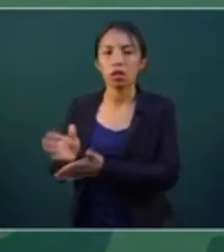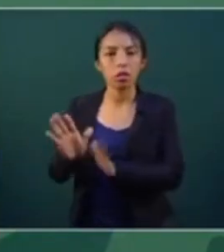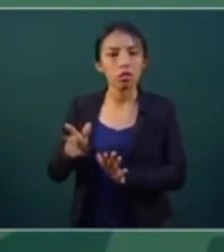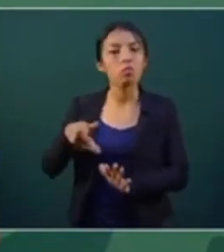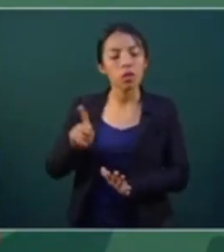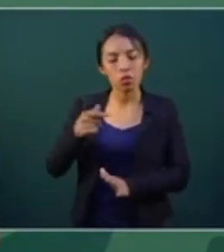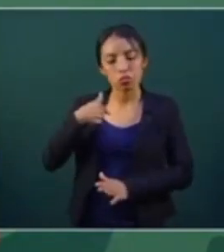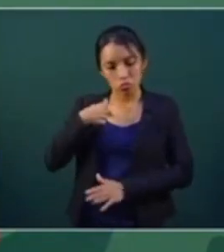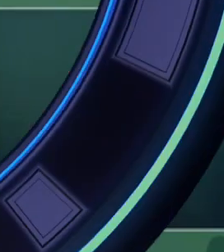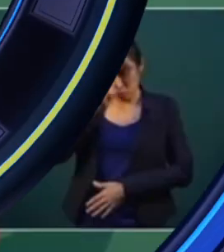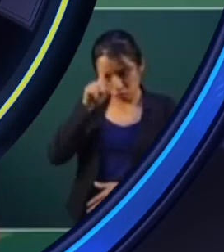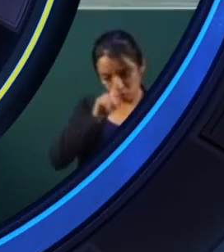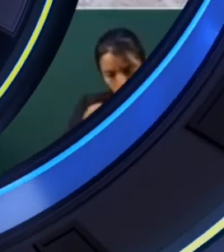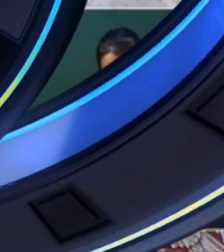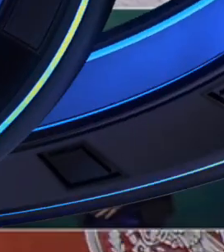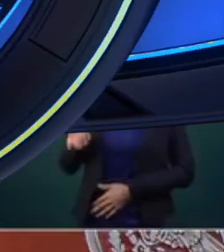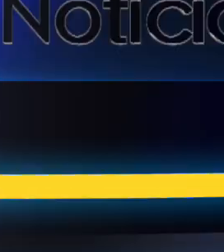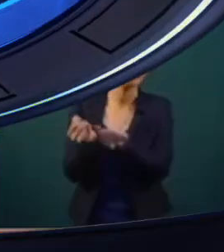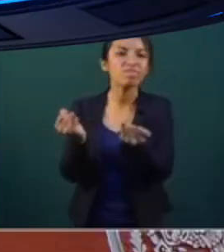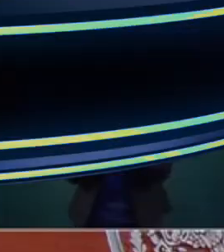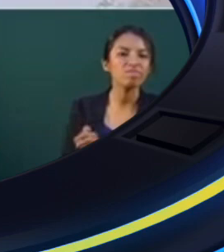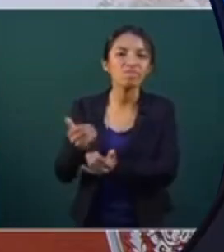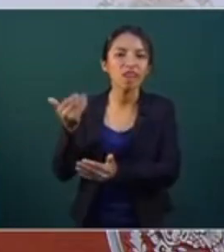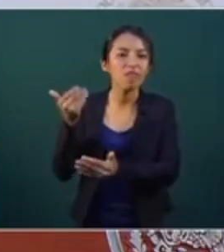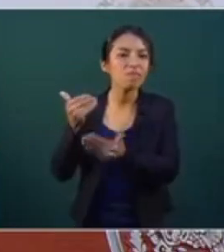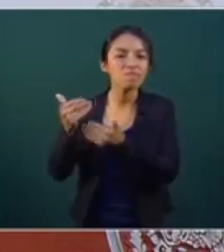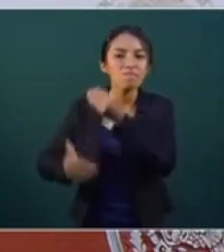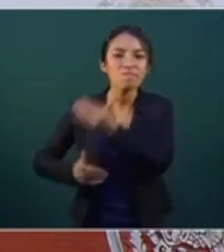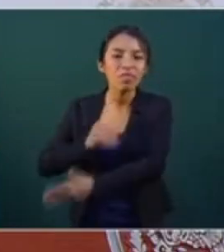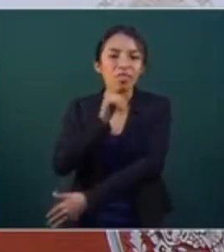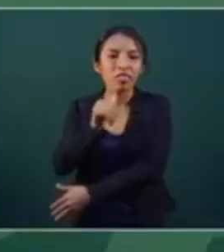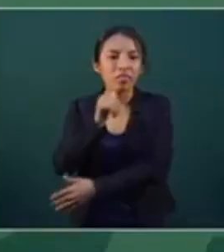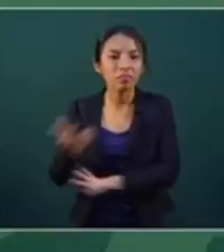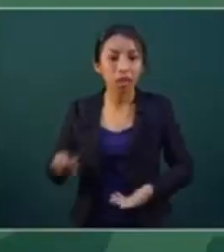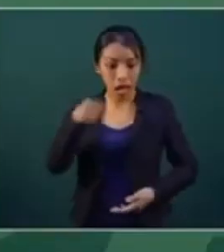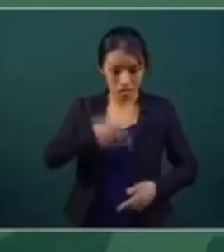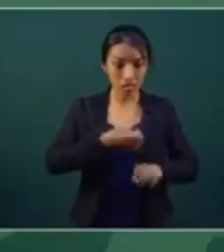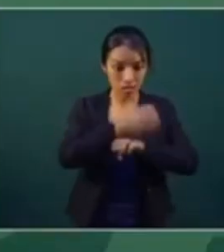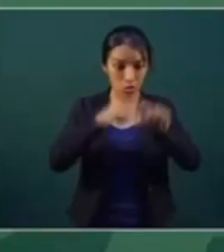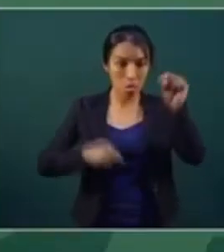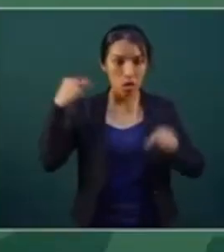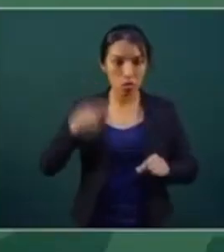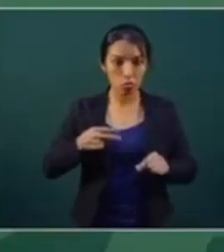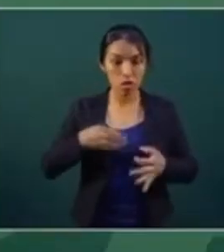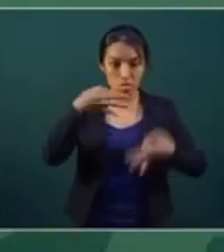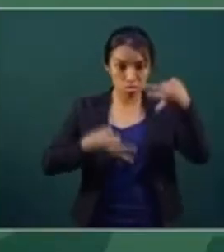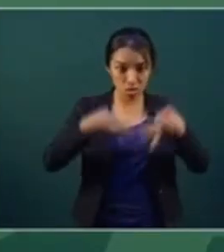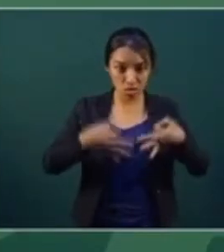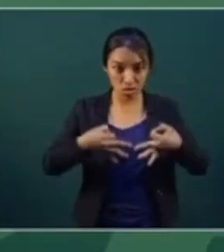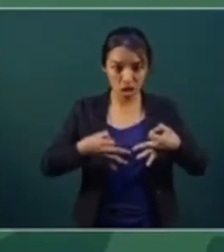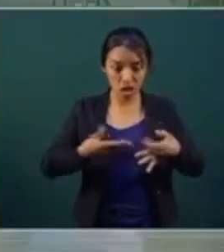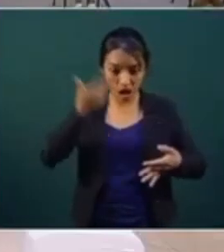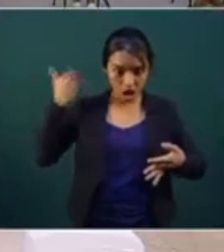violencia en Guanajuato es muy alto. Aquí en Veracruz se cambió el fiscal,